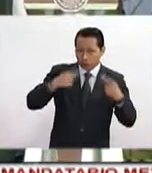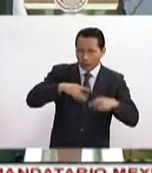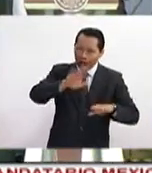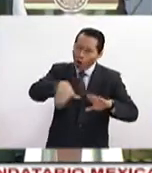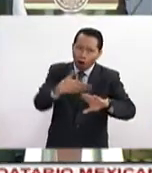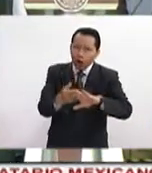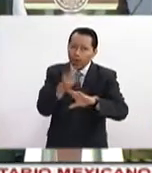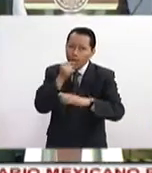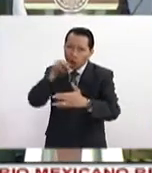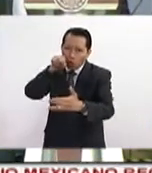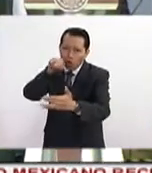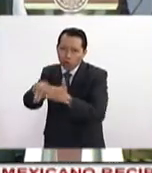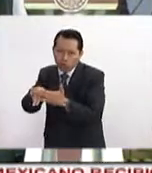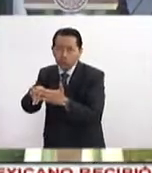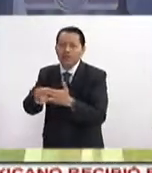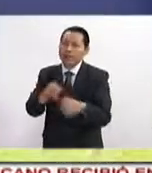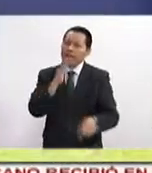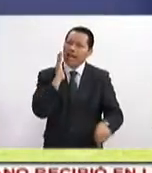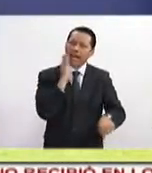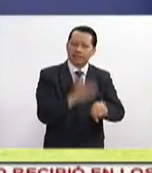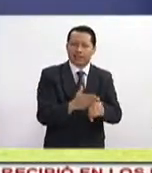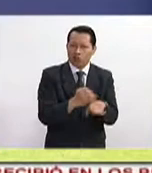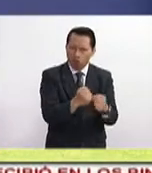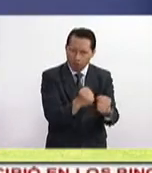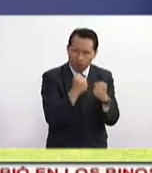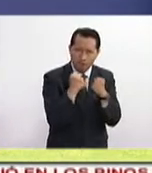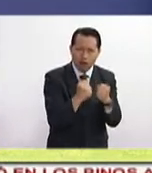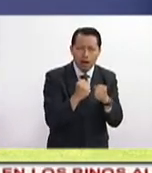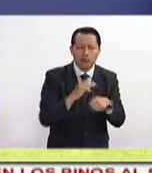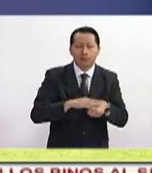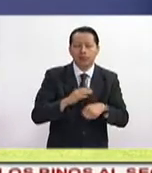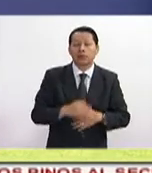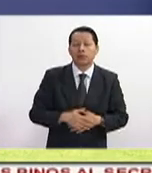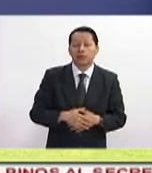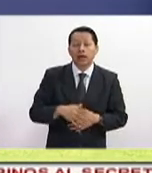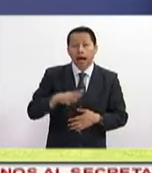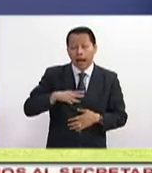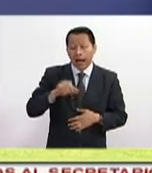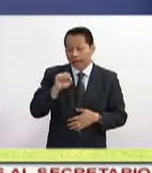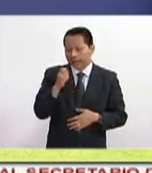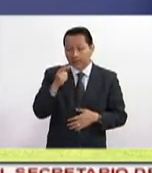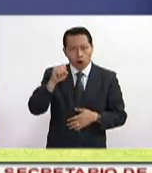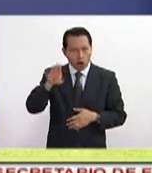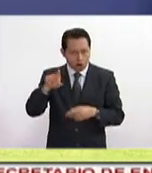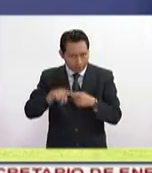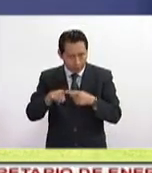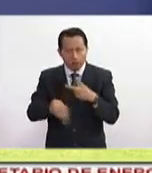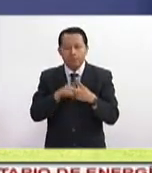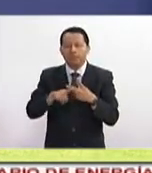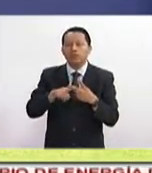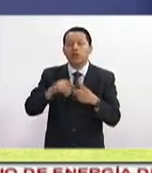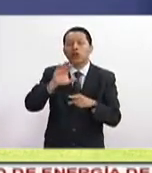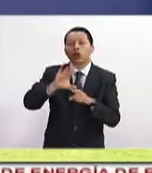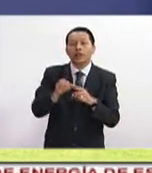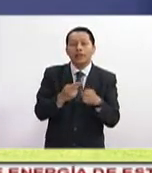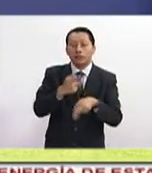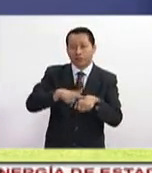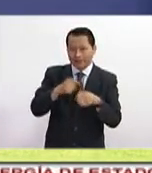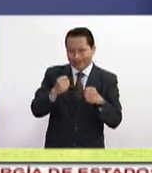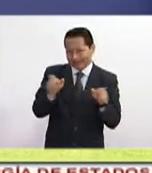asesinen a estos elementos de seguridad. He dado indicaciones al secretario de Gobernación, al comisionado nacional de